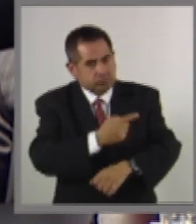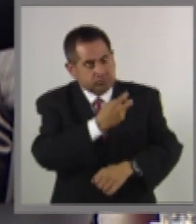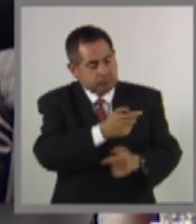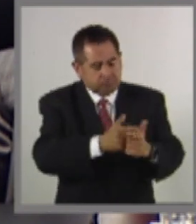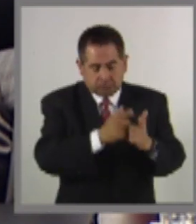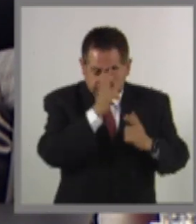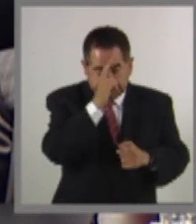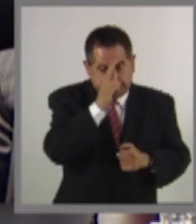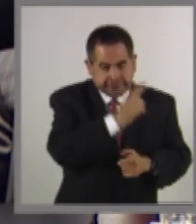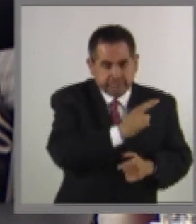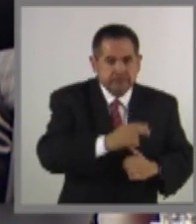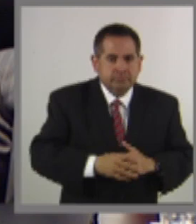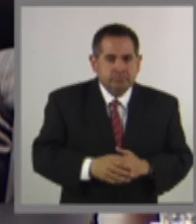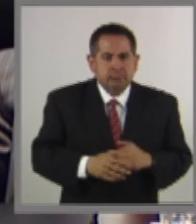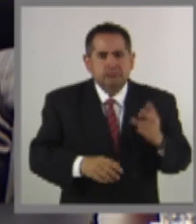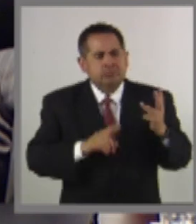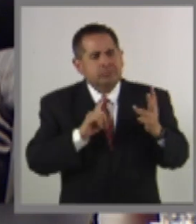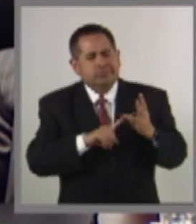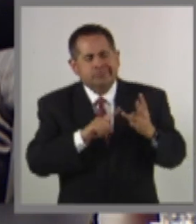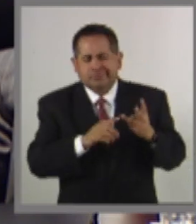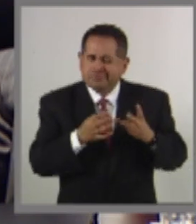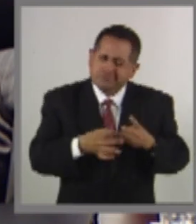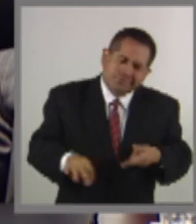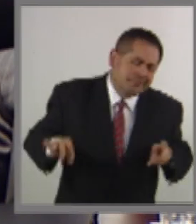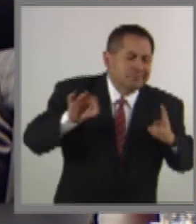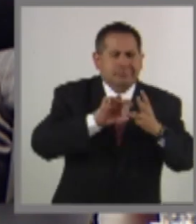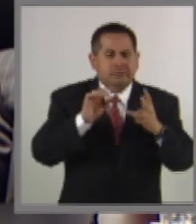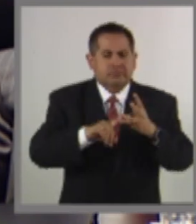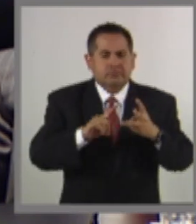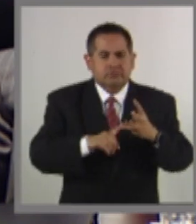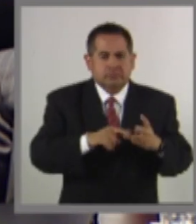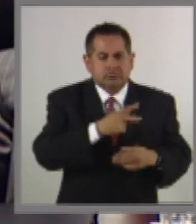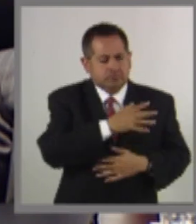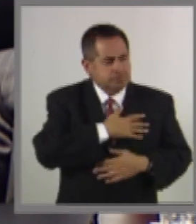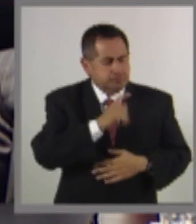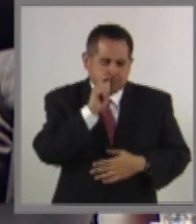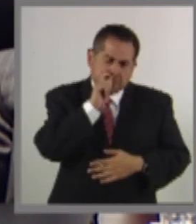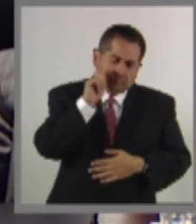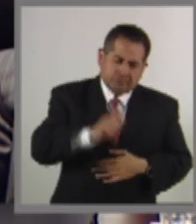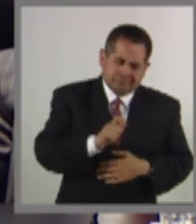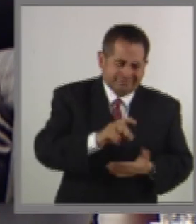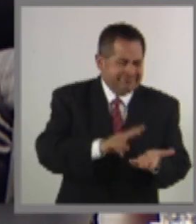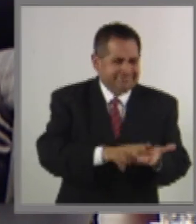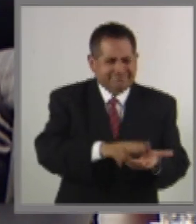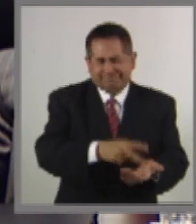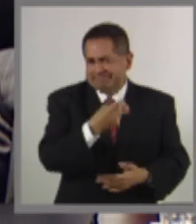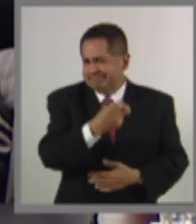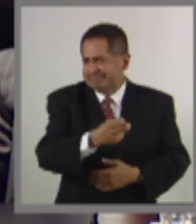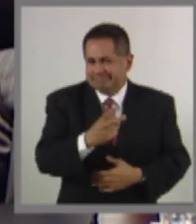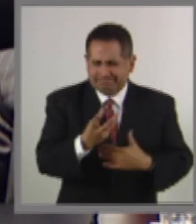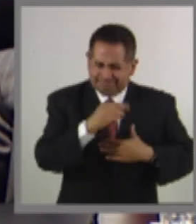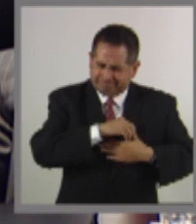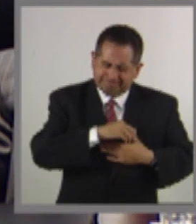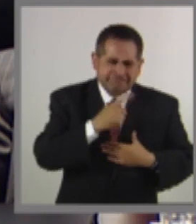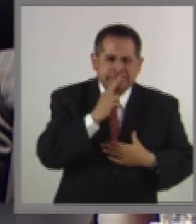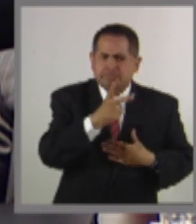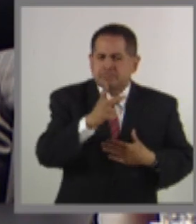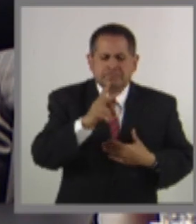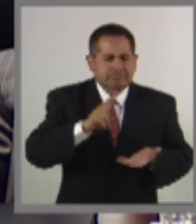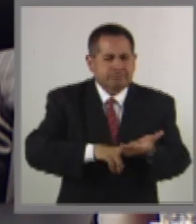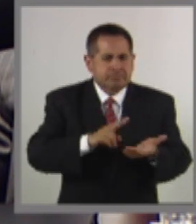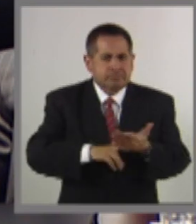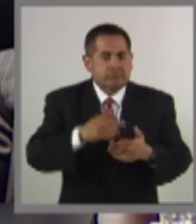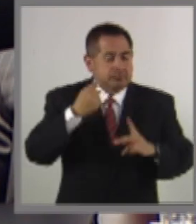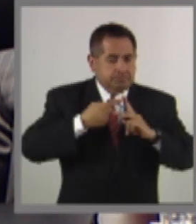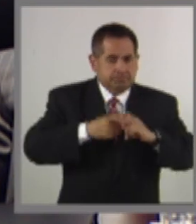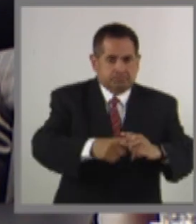grupo. Pero me llevo algo mucho más grande, me llevo tu amistad, una amistad que empezó,